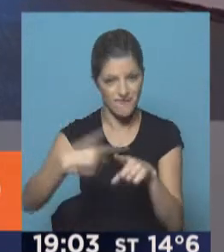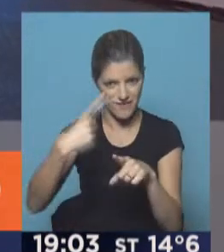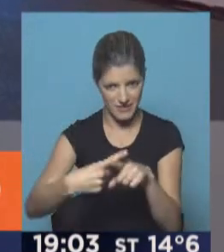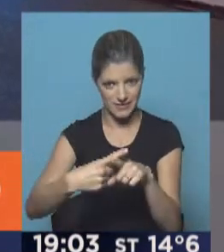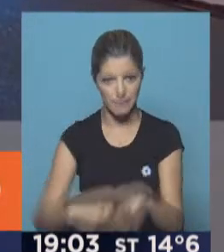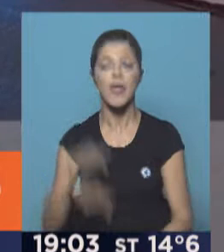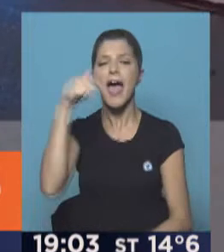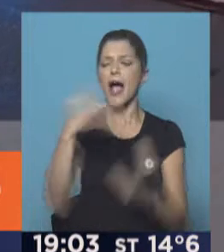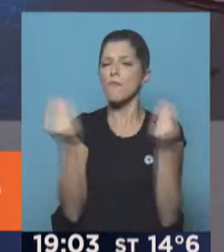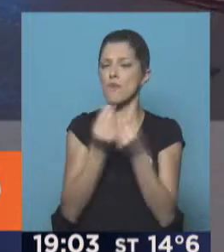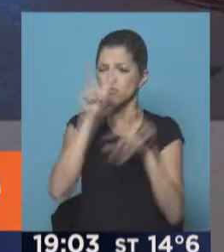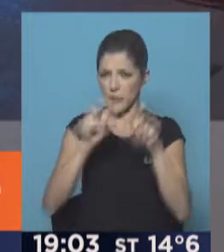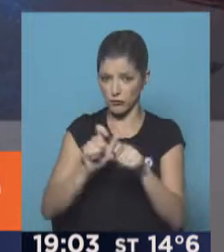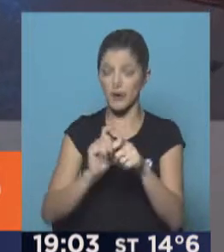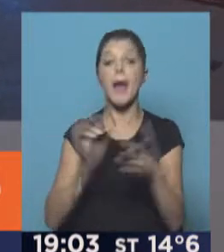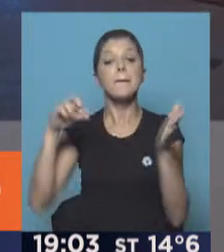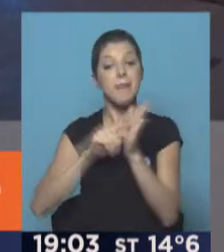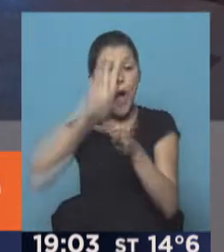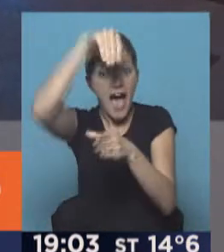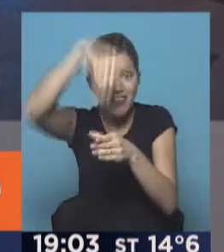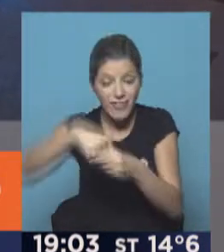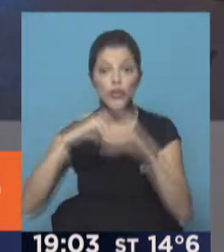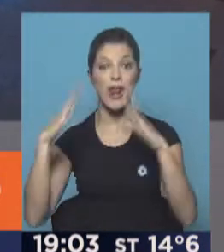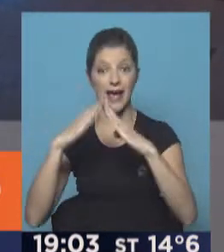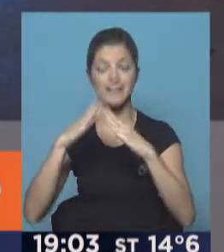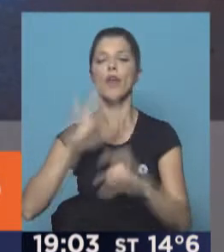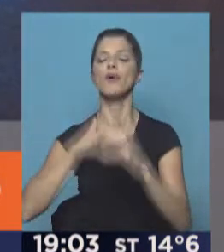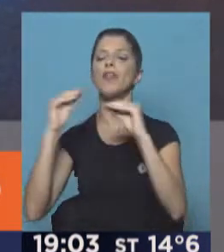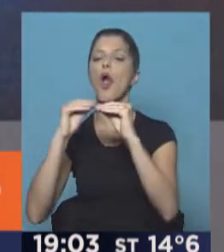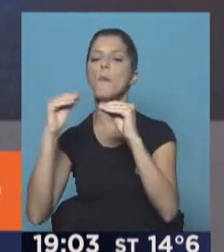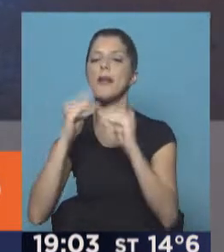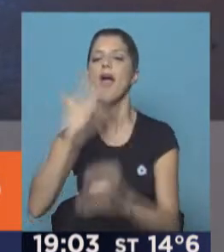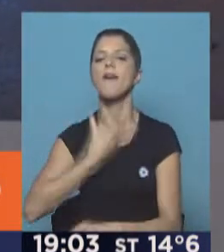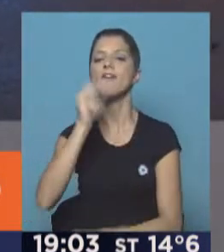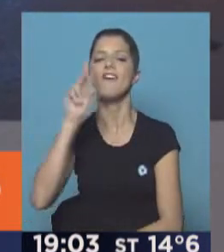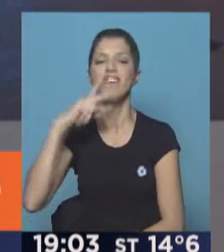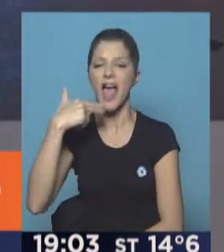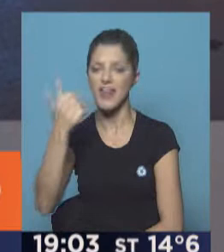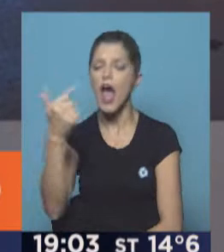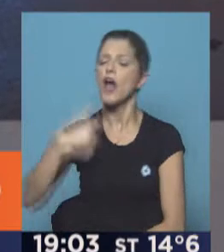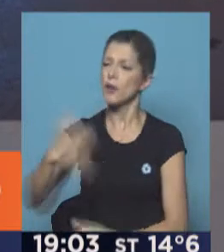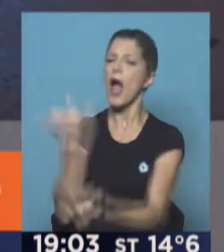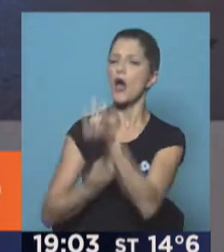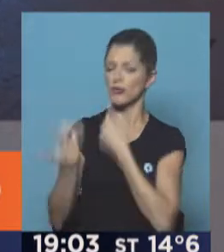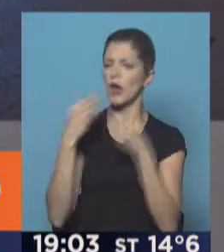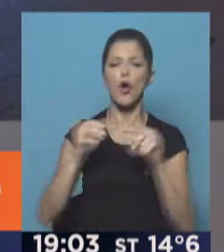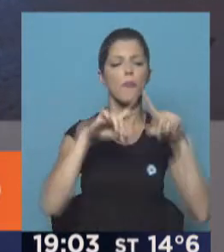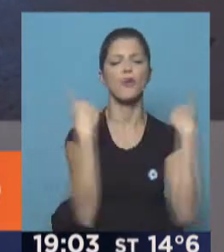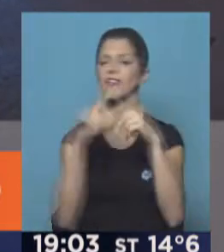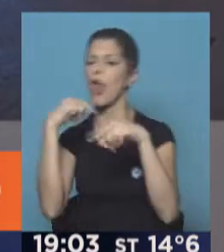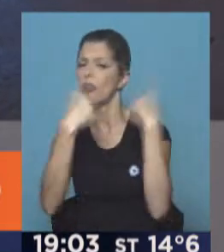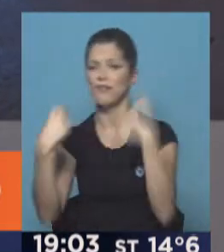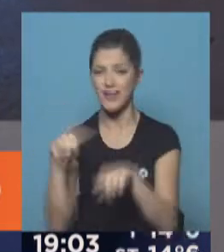de la Casa Histórica está Fabiana Farrucci, que nos va a compartir justamente cómo son los salones para llevarles a ustedes, a sus